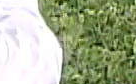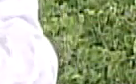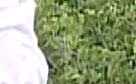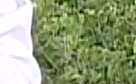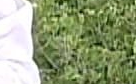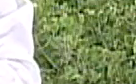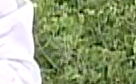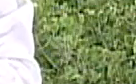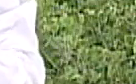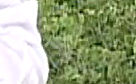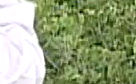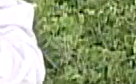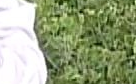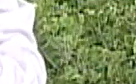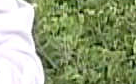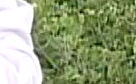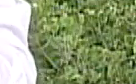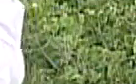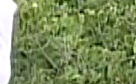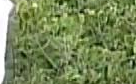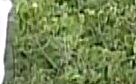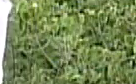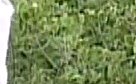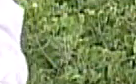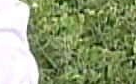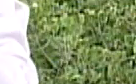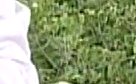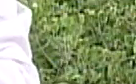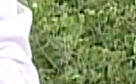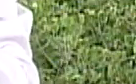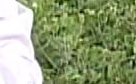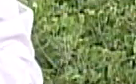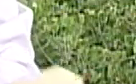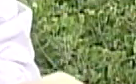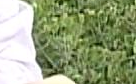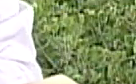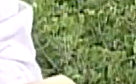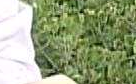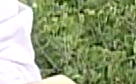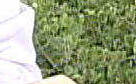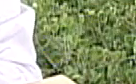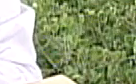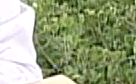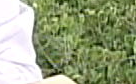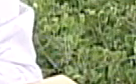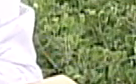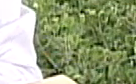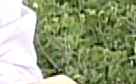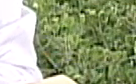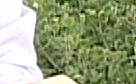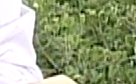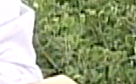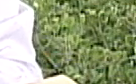materiales, equipos, instalaciones, como los anuncios que usted va a realizar en el día de hoy, para que ellos puedan desarrollar ese encadenamiento